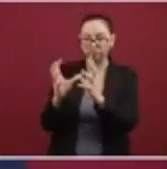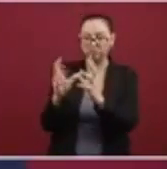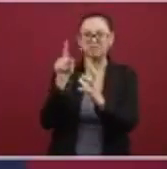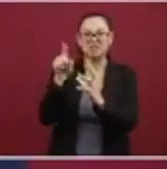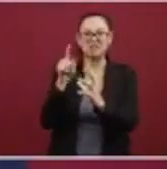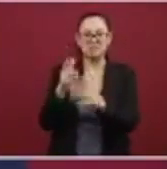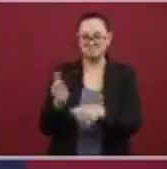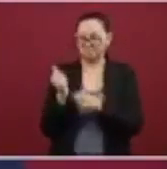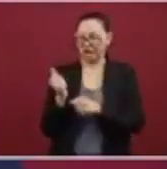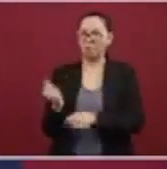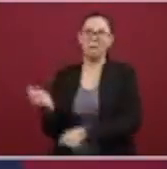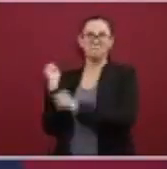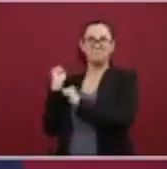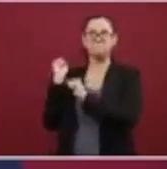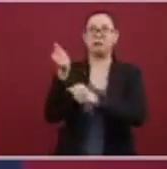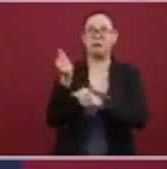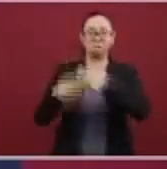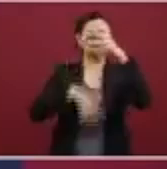hasta Peña,